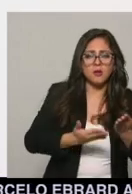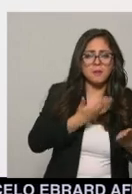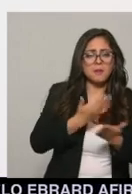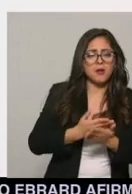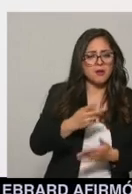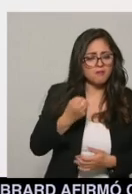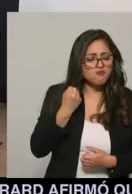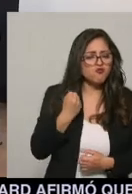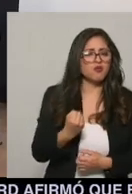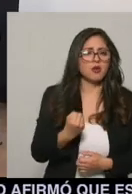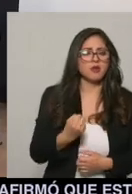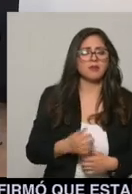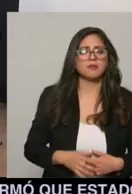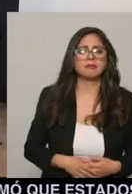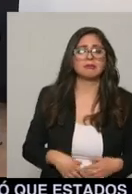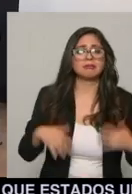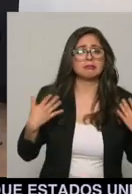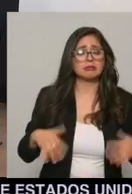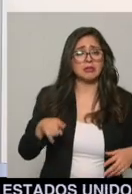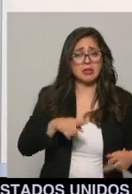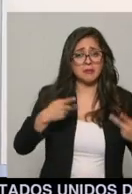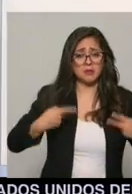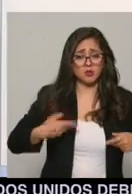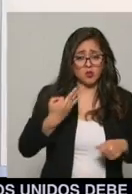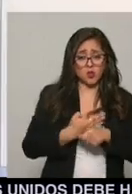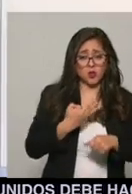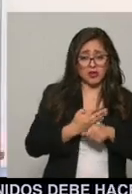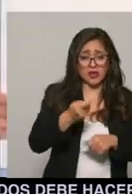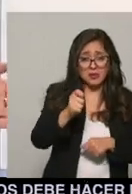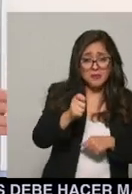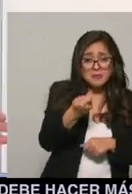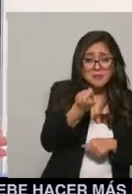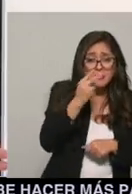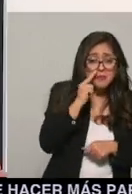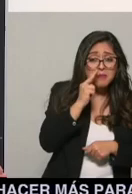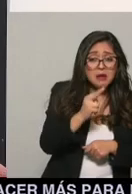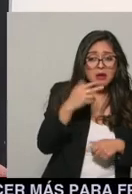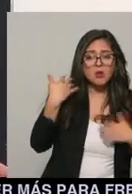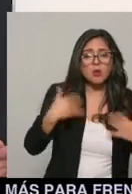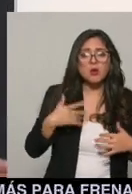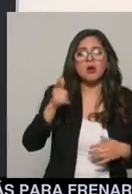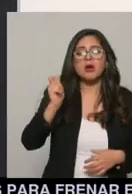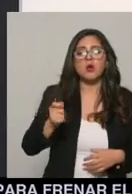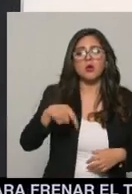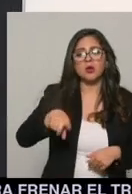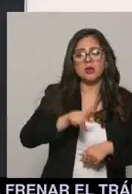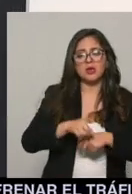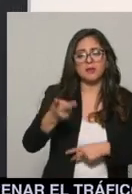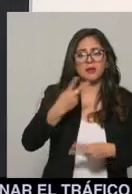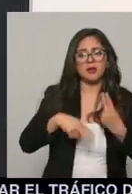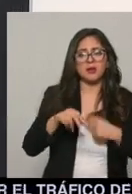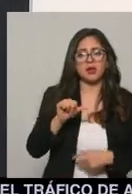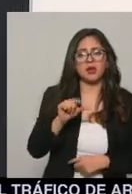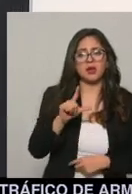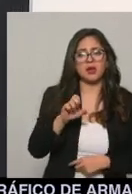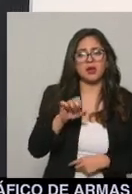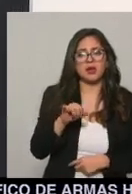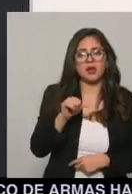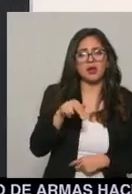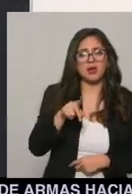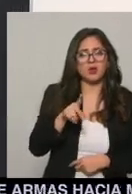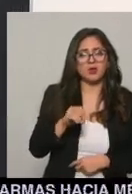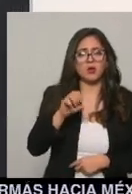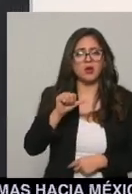rigurosa. Bueno, y para quienes apenas estén sintonizando el programa y apenas estén enterando que está en este momento Alejandro Alonso aquí